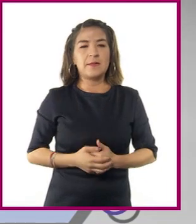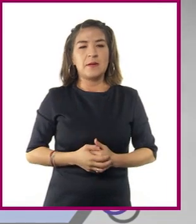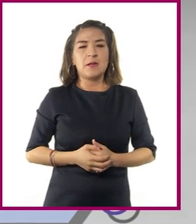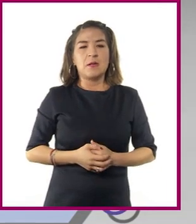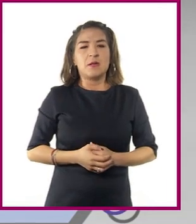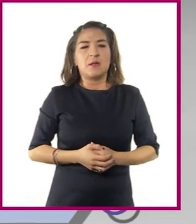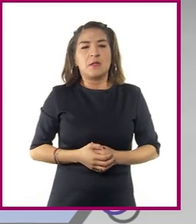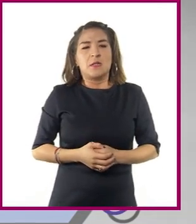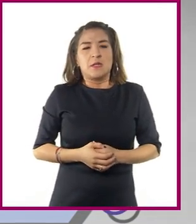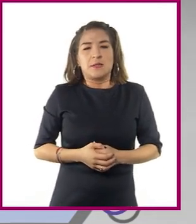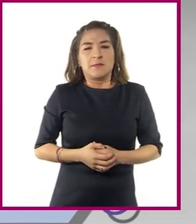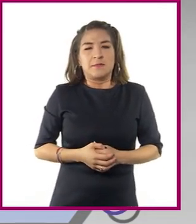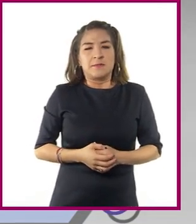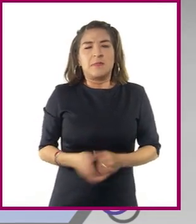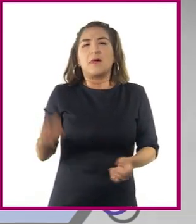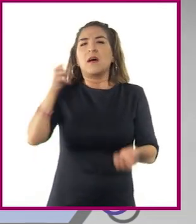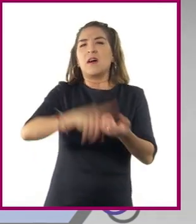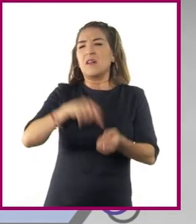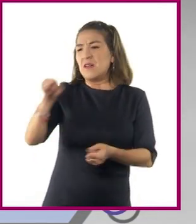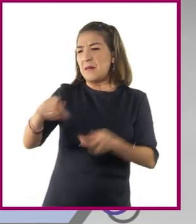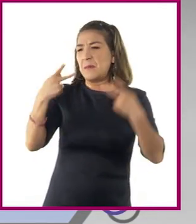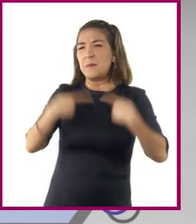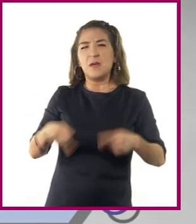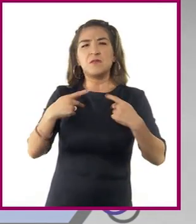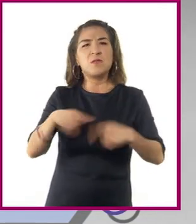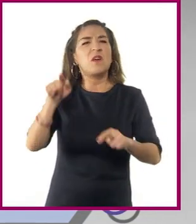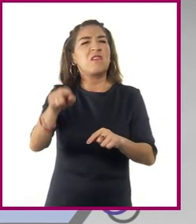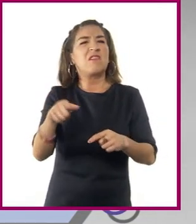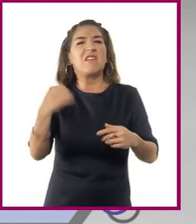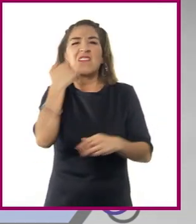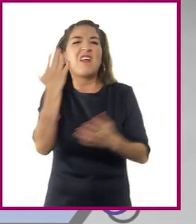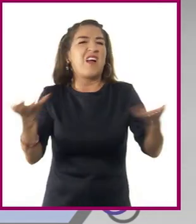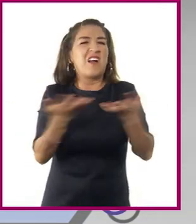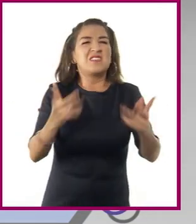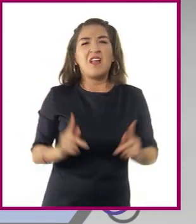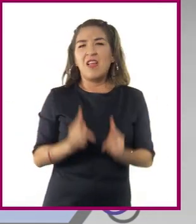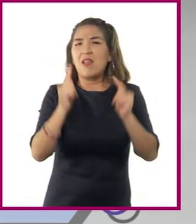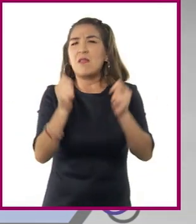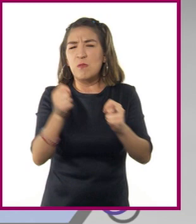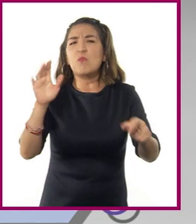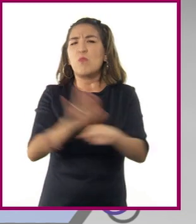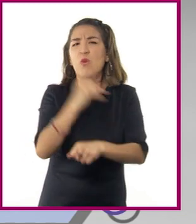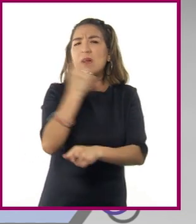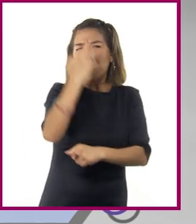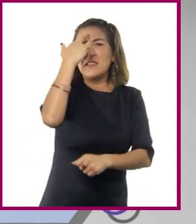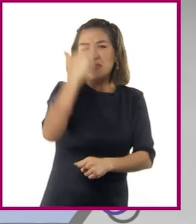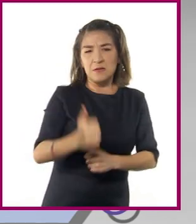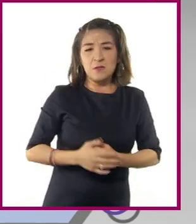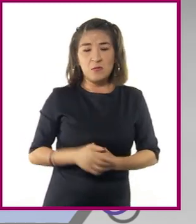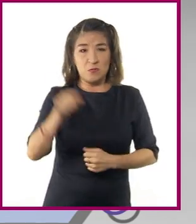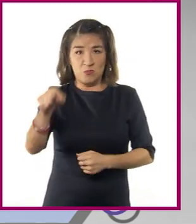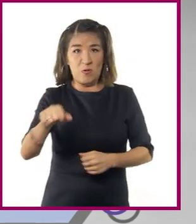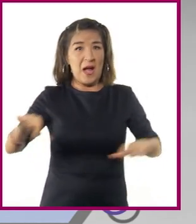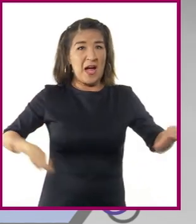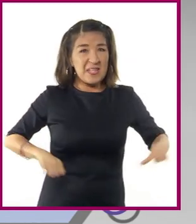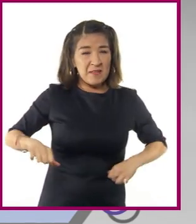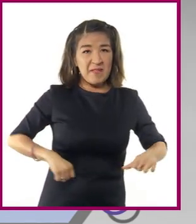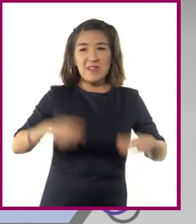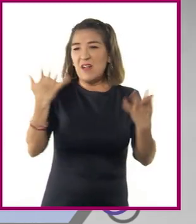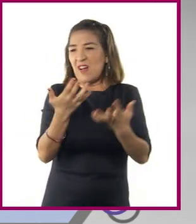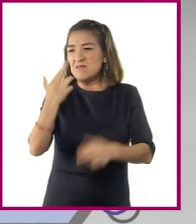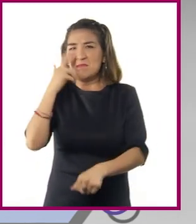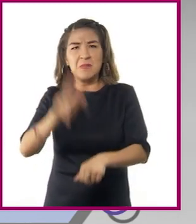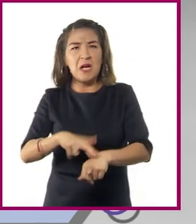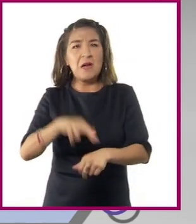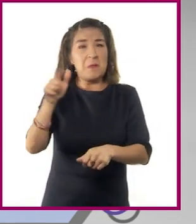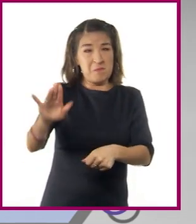¿Qué pudo motivar a la población a actuar de esa manera? ¿Su forma de actuar produce algún beneficio? ¿Qué hubieran